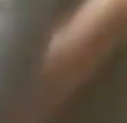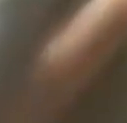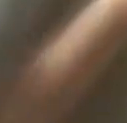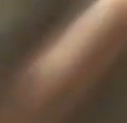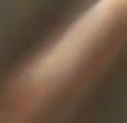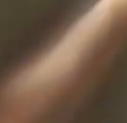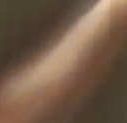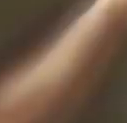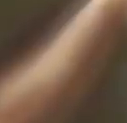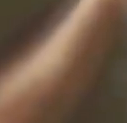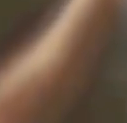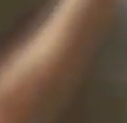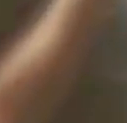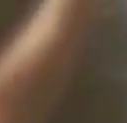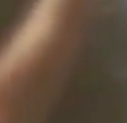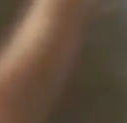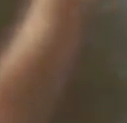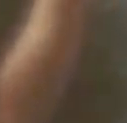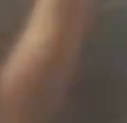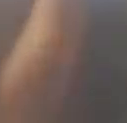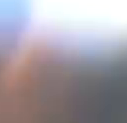moriría encantado en sus brazos.